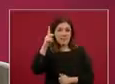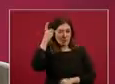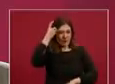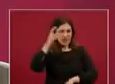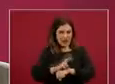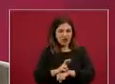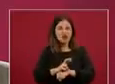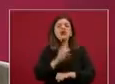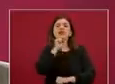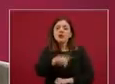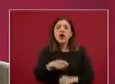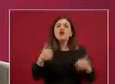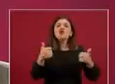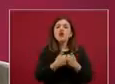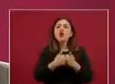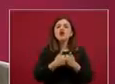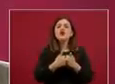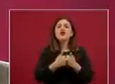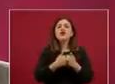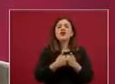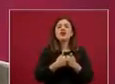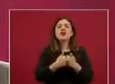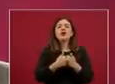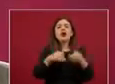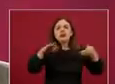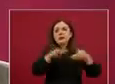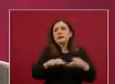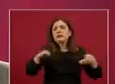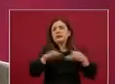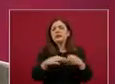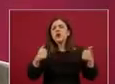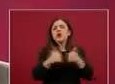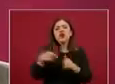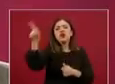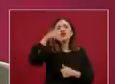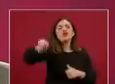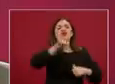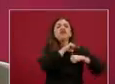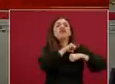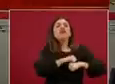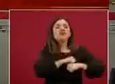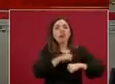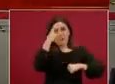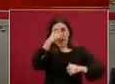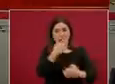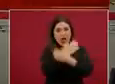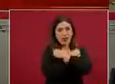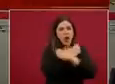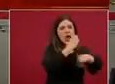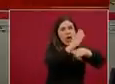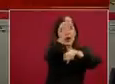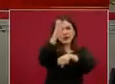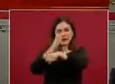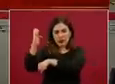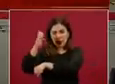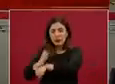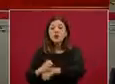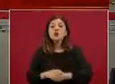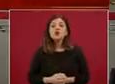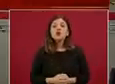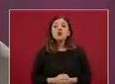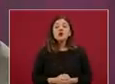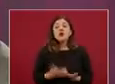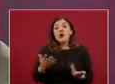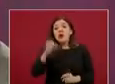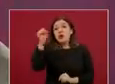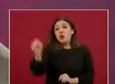lo revisamos también periódicamente con las autoridades educativas estatales y tenemos